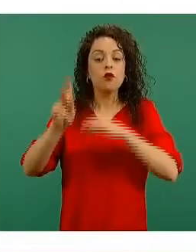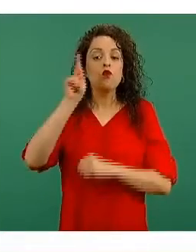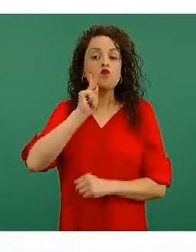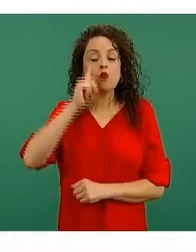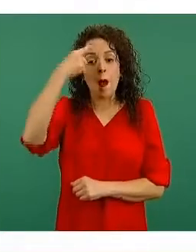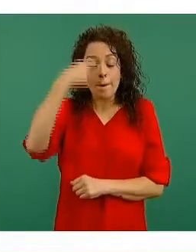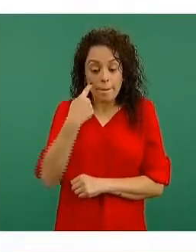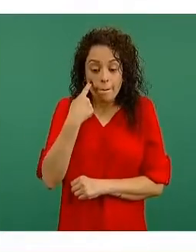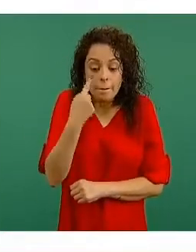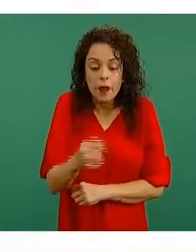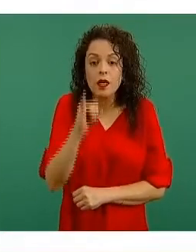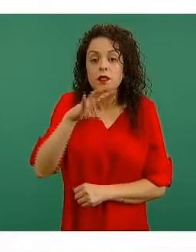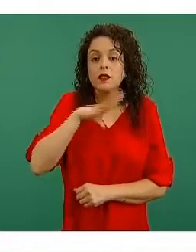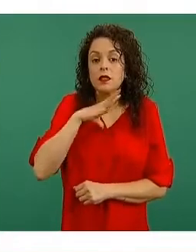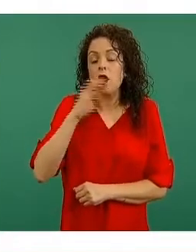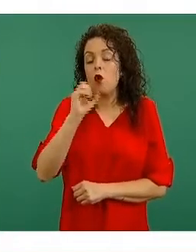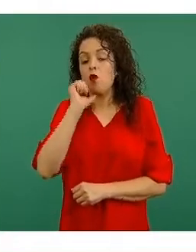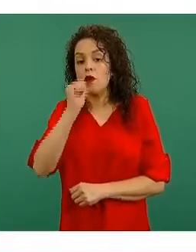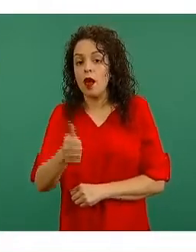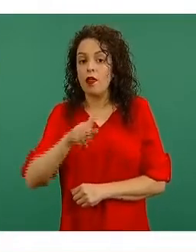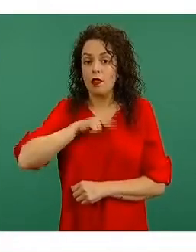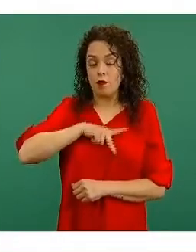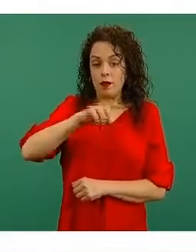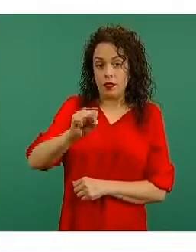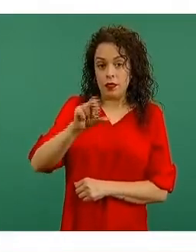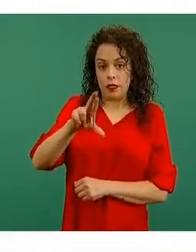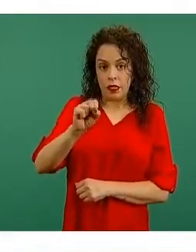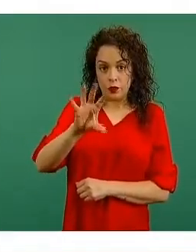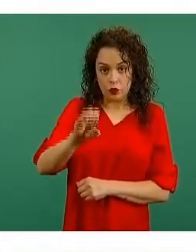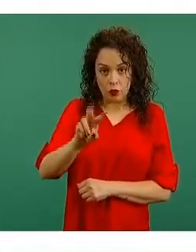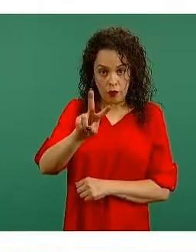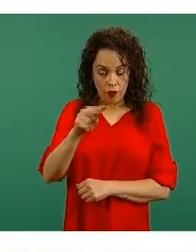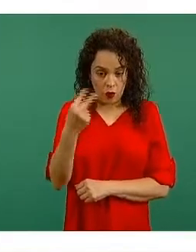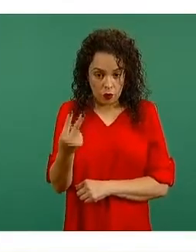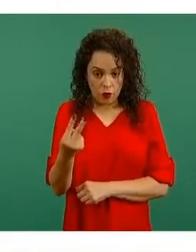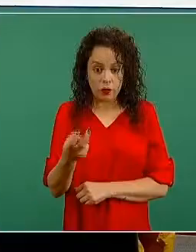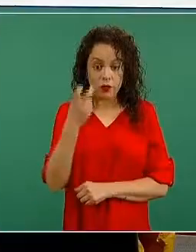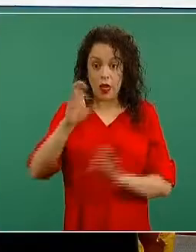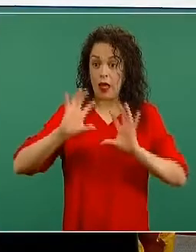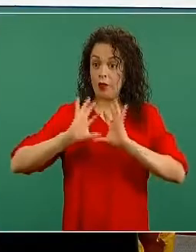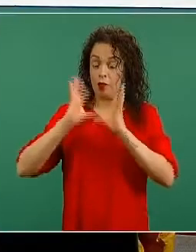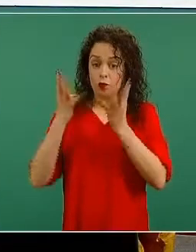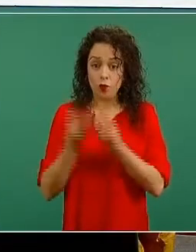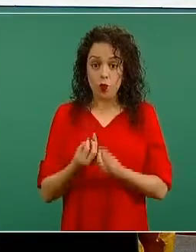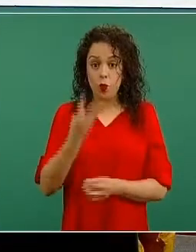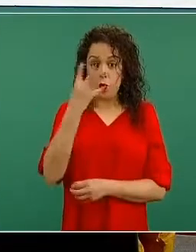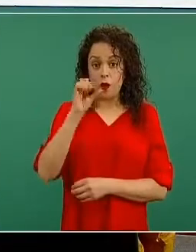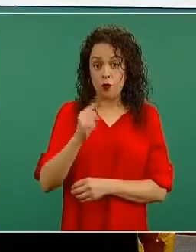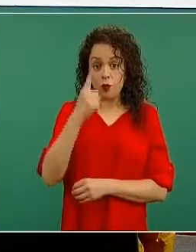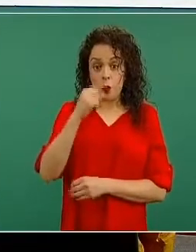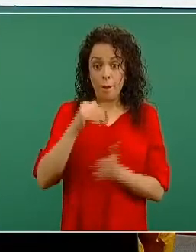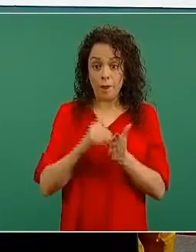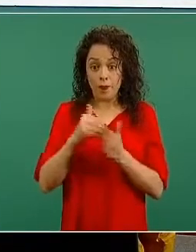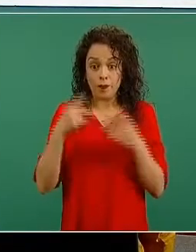virus SARS-CoV-2. De todas estas personas, de estas 4.1 millones de personas, un total de